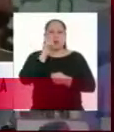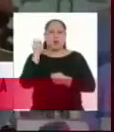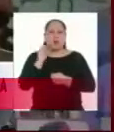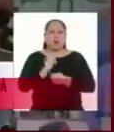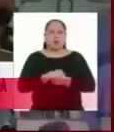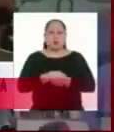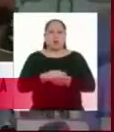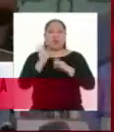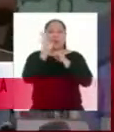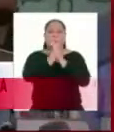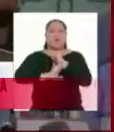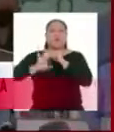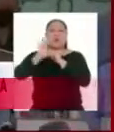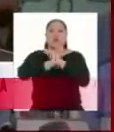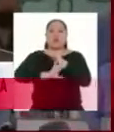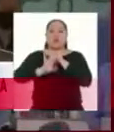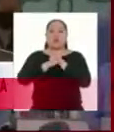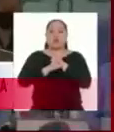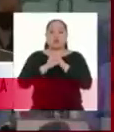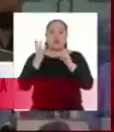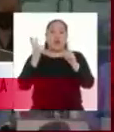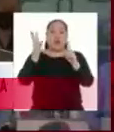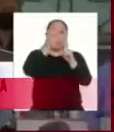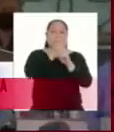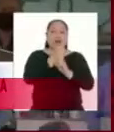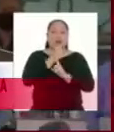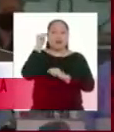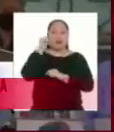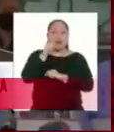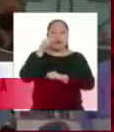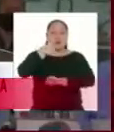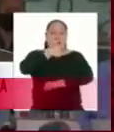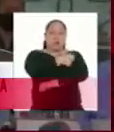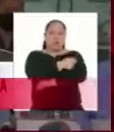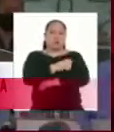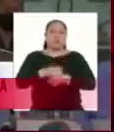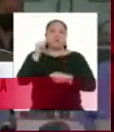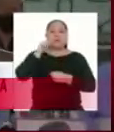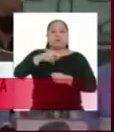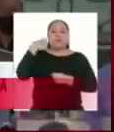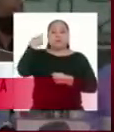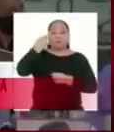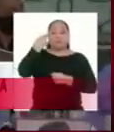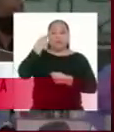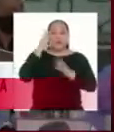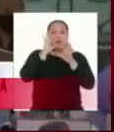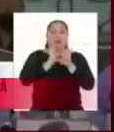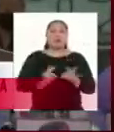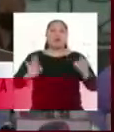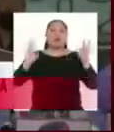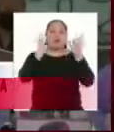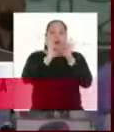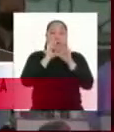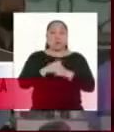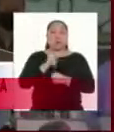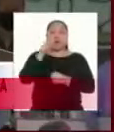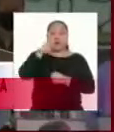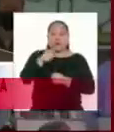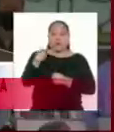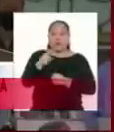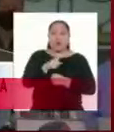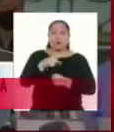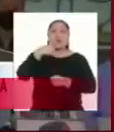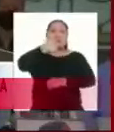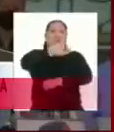90-95% de protección se obtiene con estas vacunas. Por eso es importantísimo que se